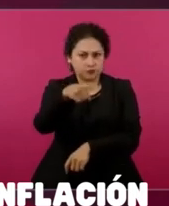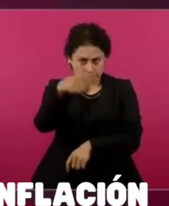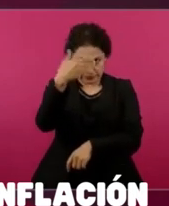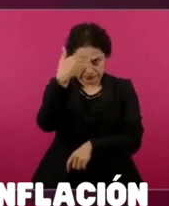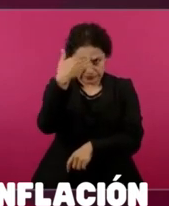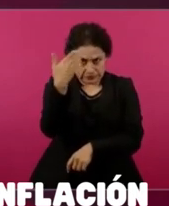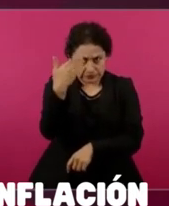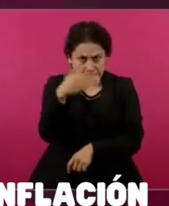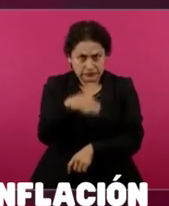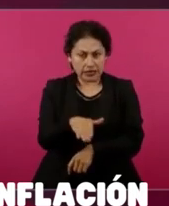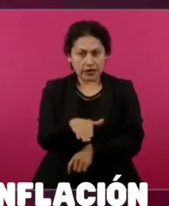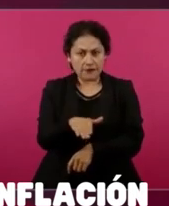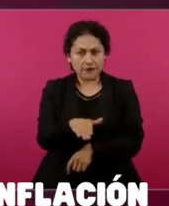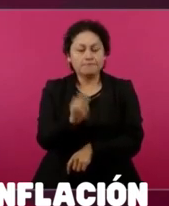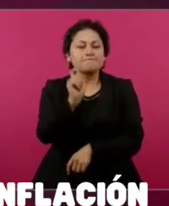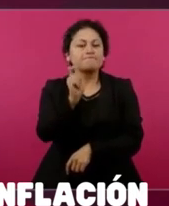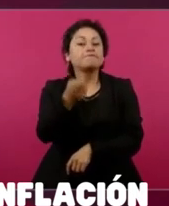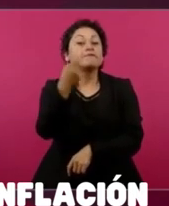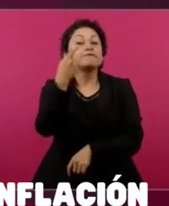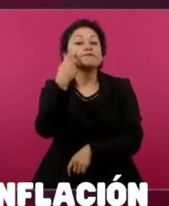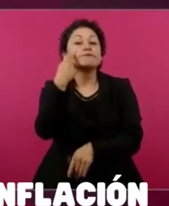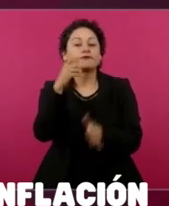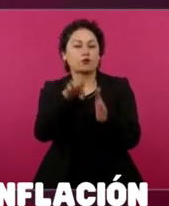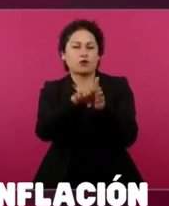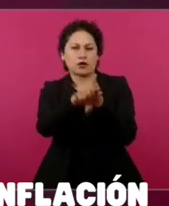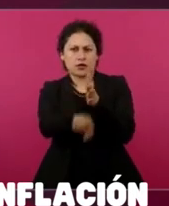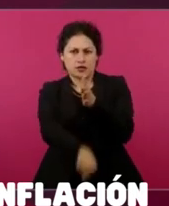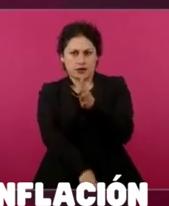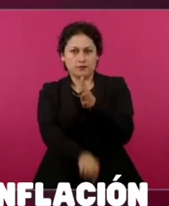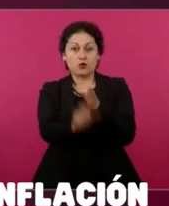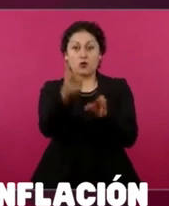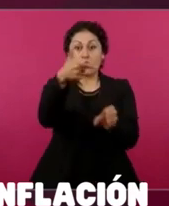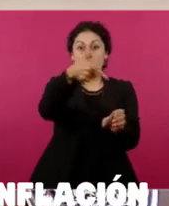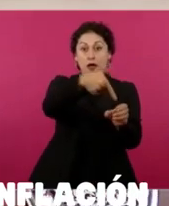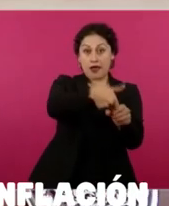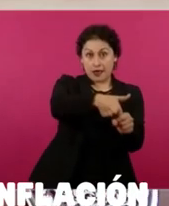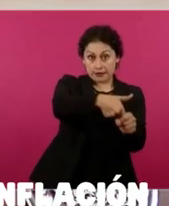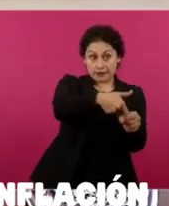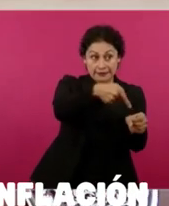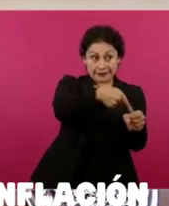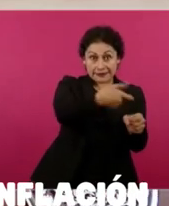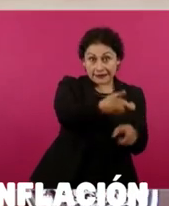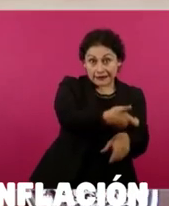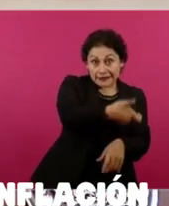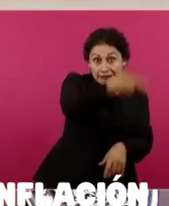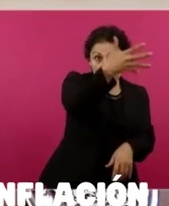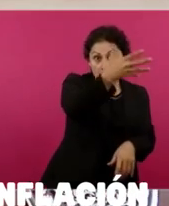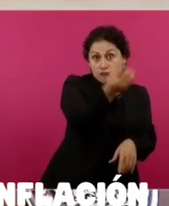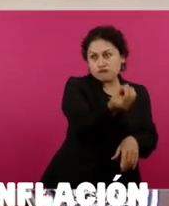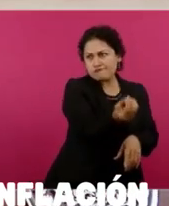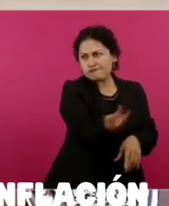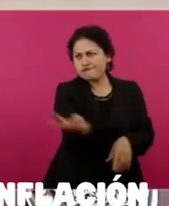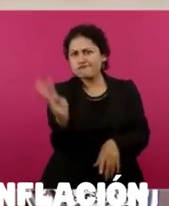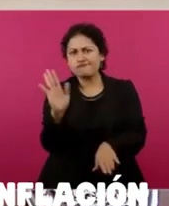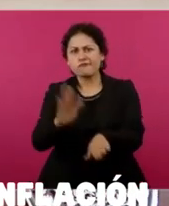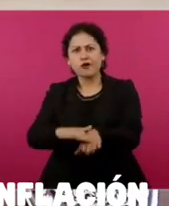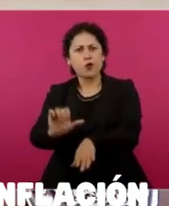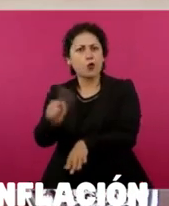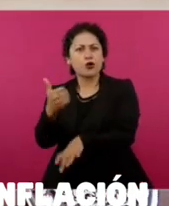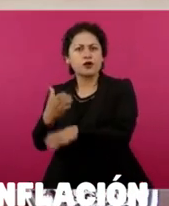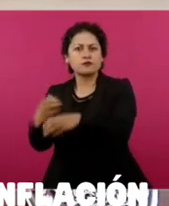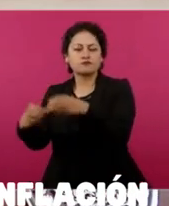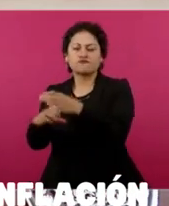aumenta el precio de las gasolinas, aumenta todo. Si aumenta el precio de la